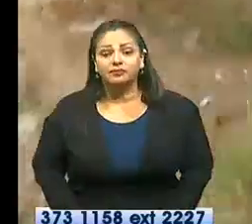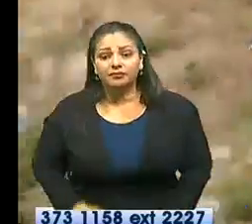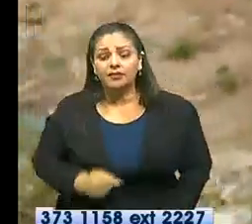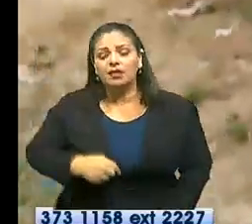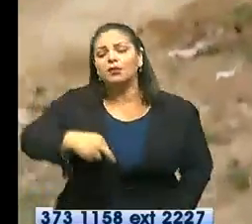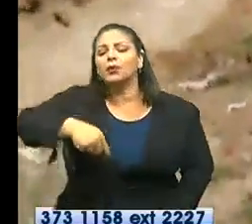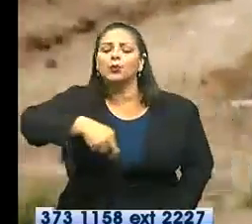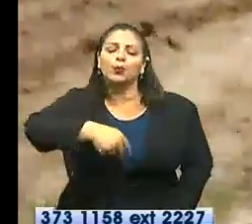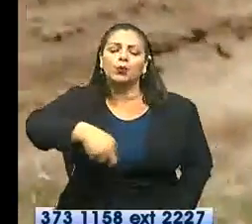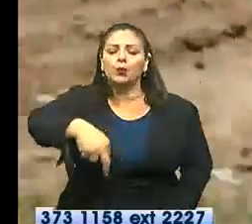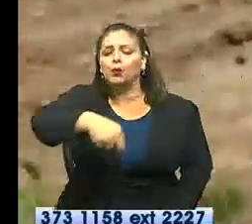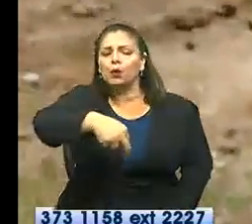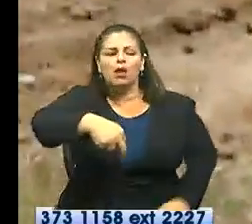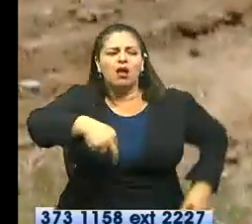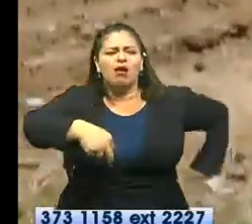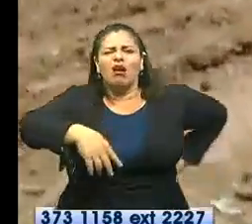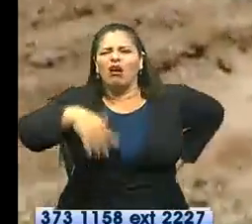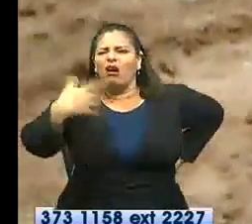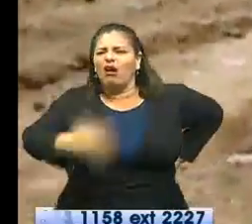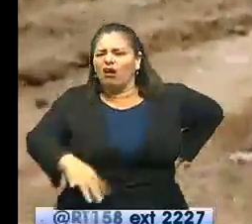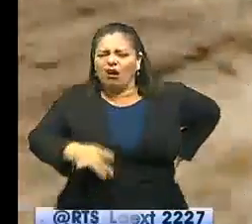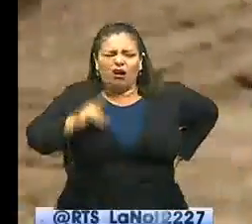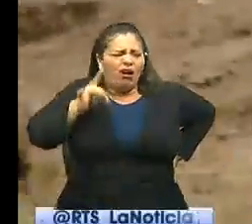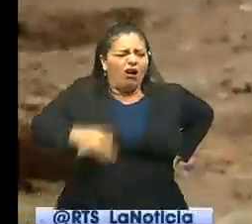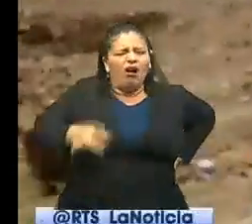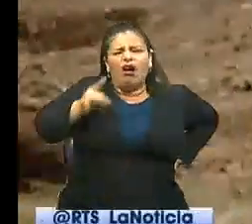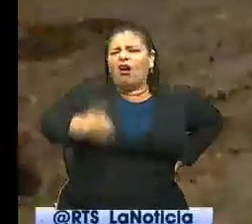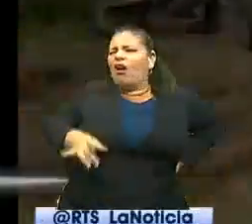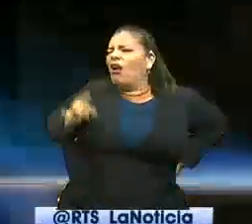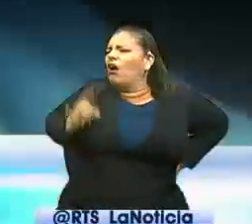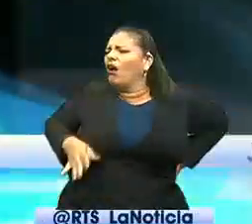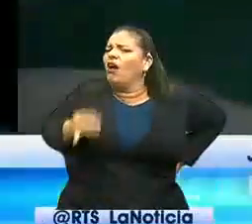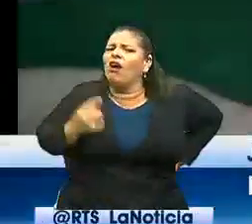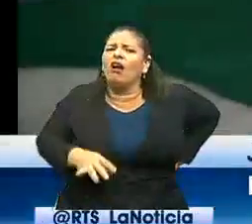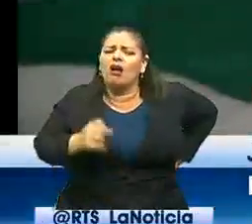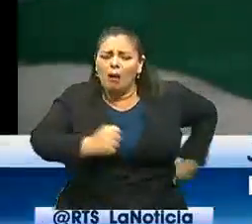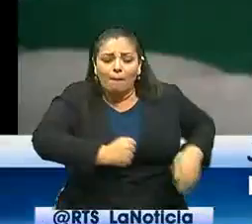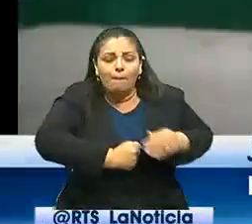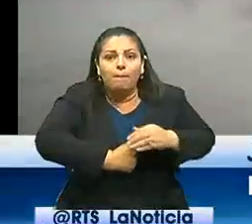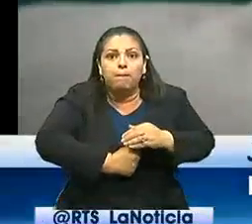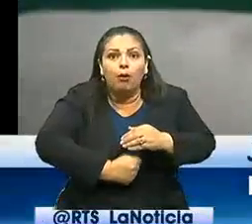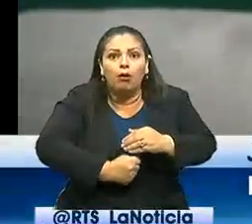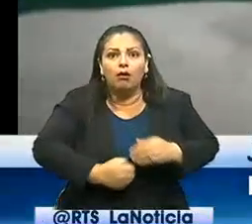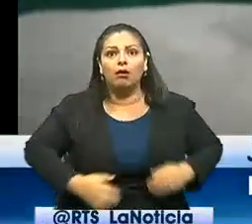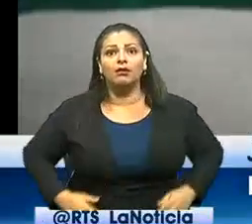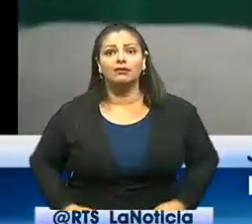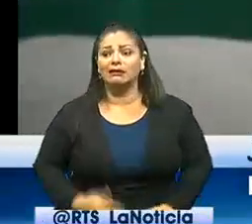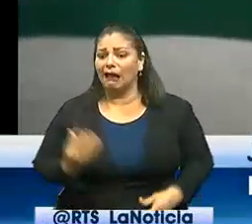que no sabían qué hacer y nadie en el barrio quiso ayudarlas. Las vecindades por aquí